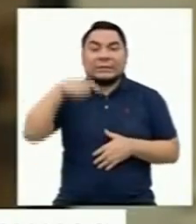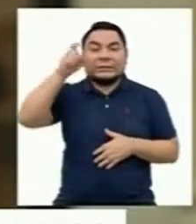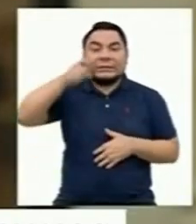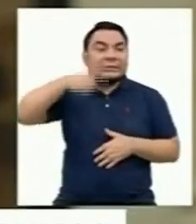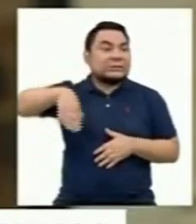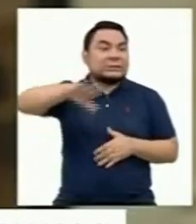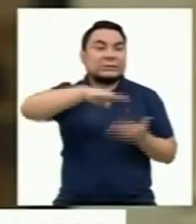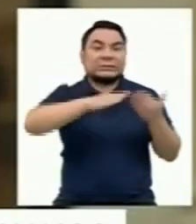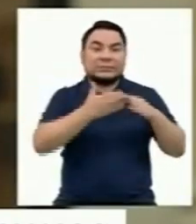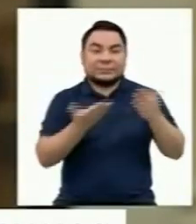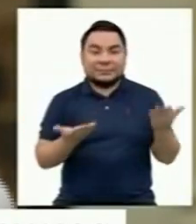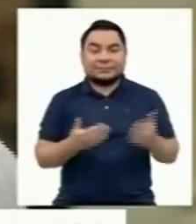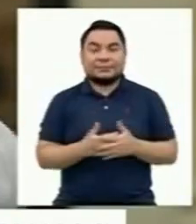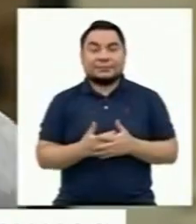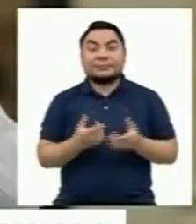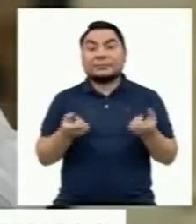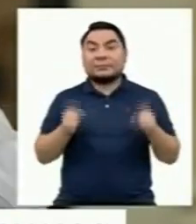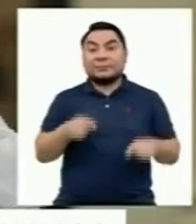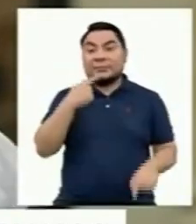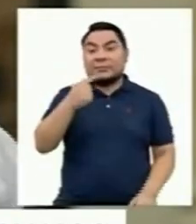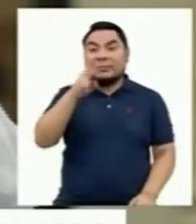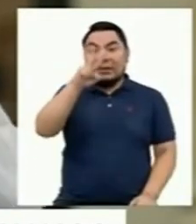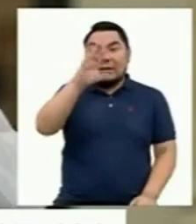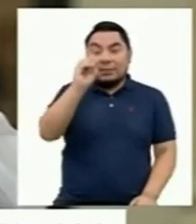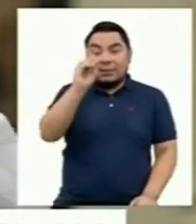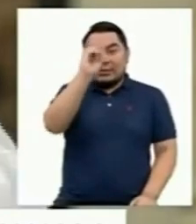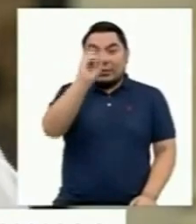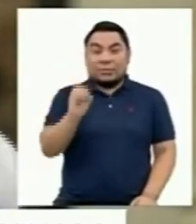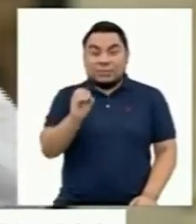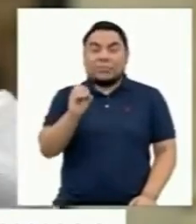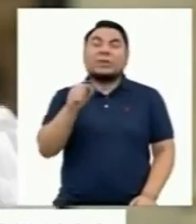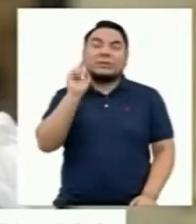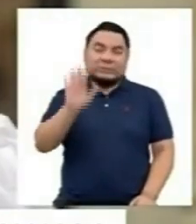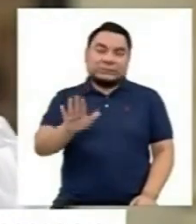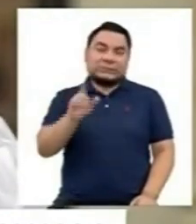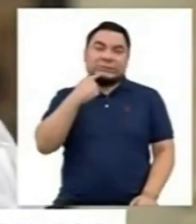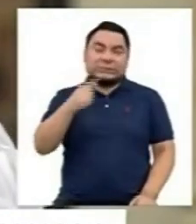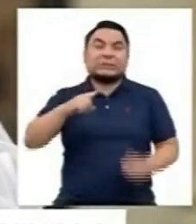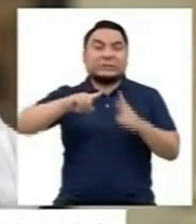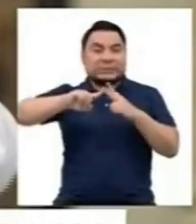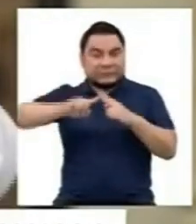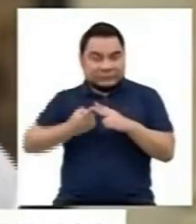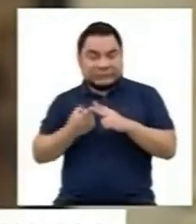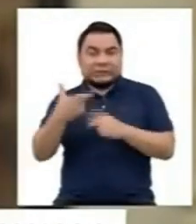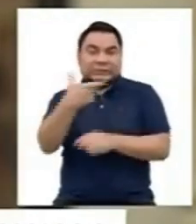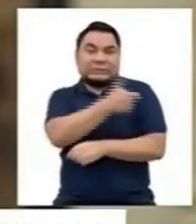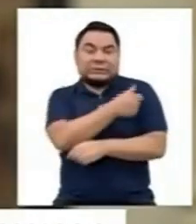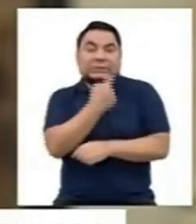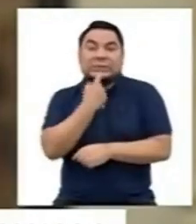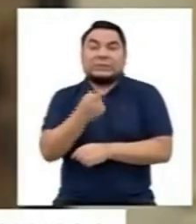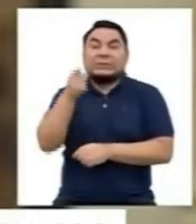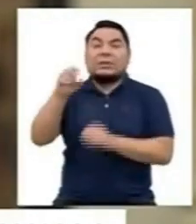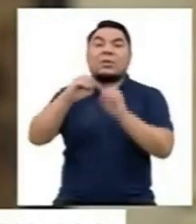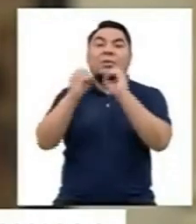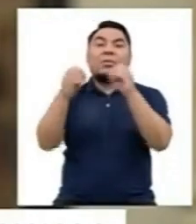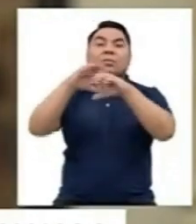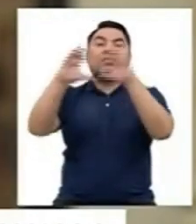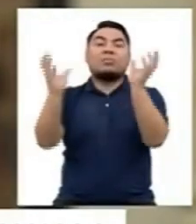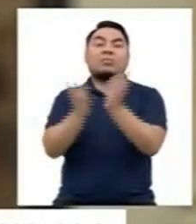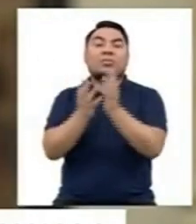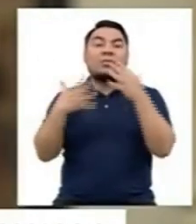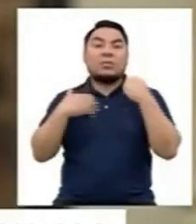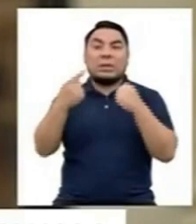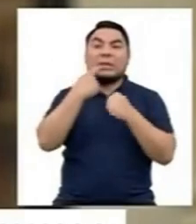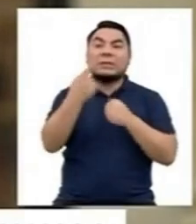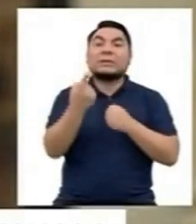mucho más de 6 meses hacerlo. Por lo cual el gobierno también está dando esta priorización para esto y que se haga dentro